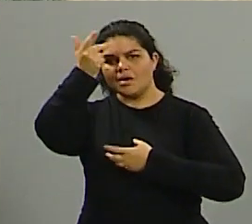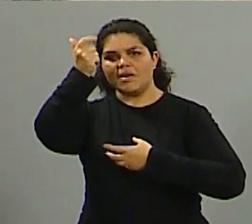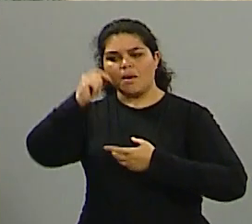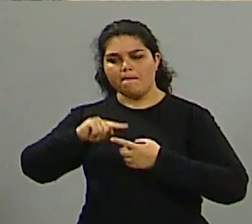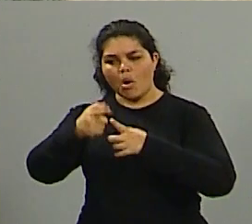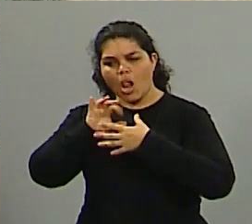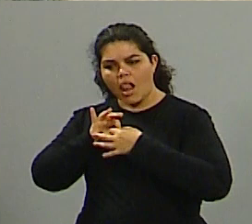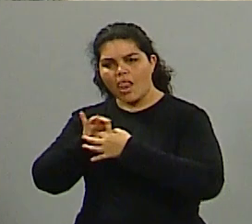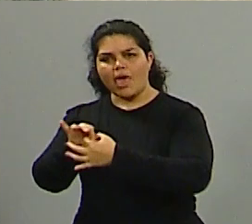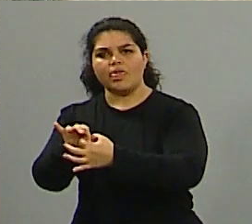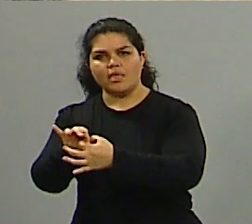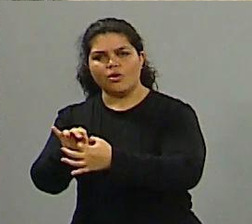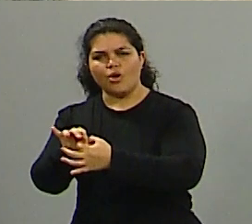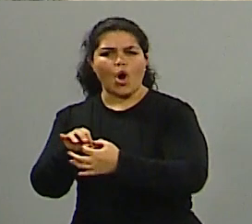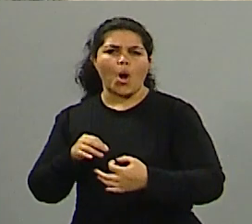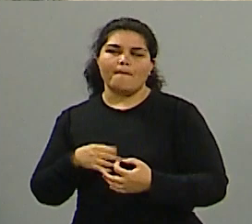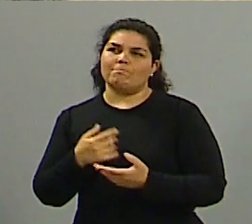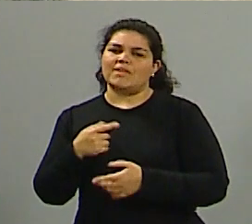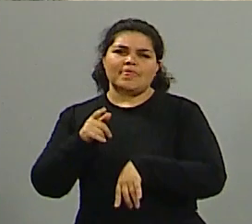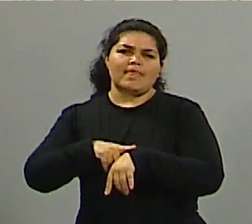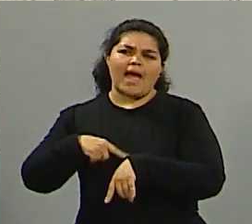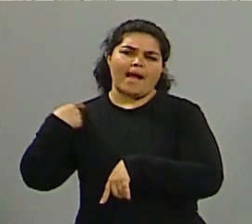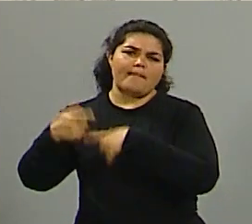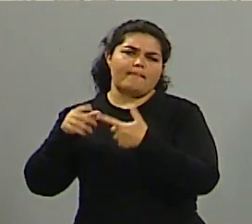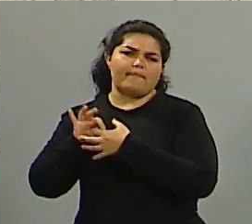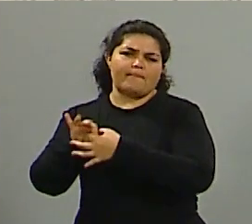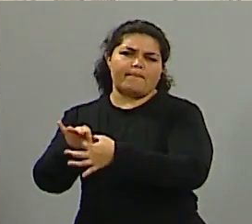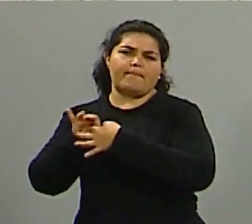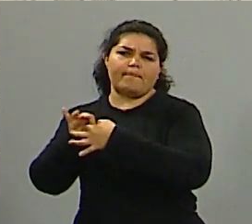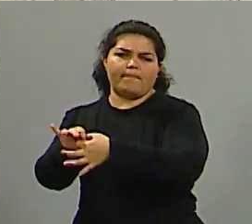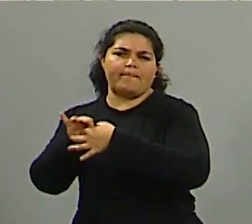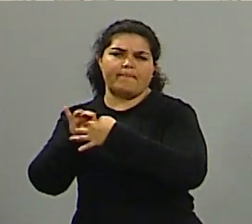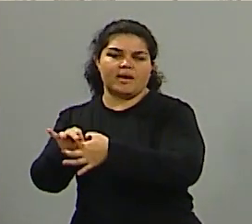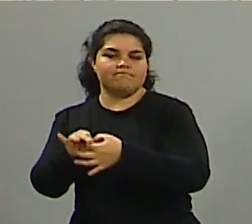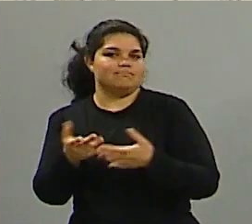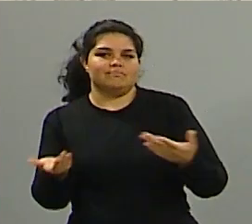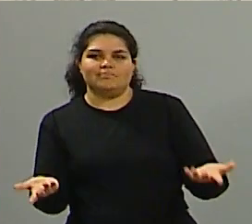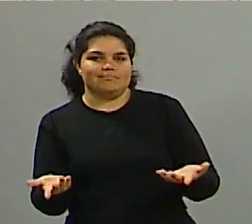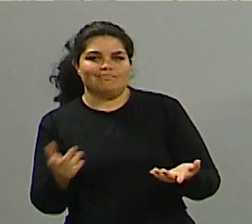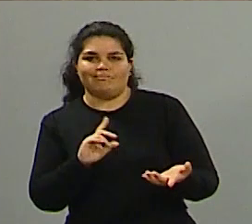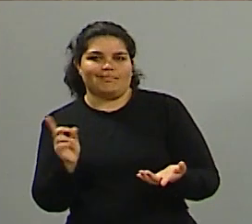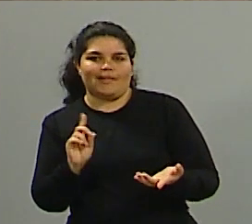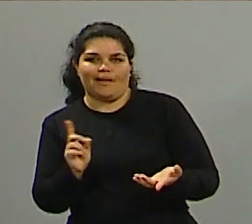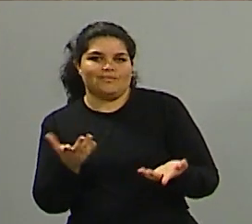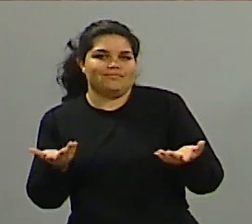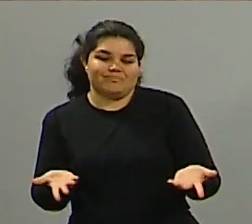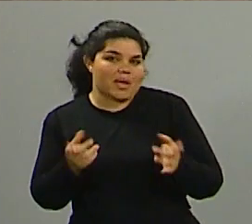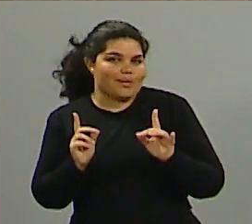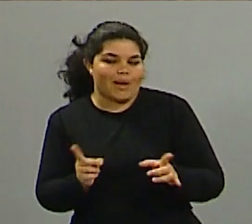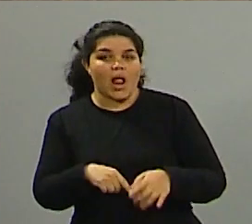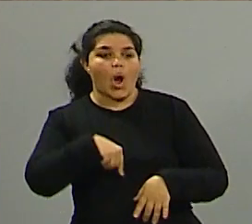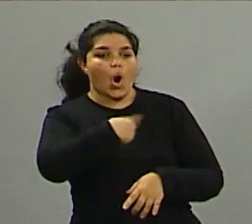se relaciona tanto tiempo con la política, ni mucho menos, ni que nace desde la política, como otros personajes, otros próceres que